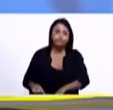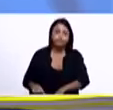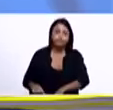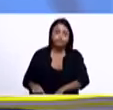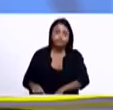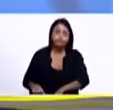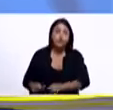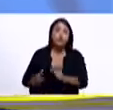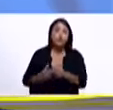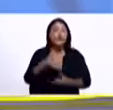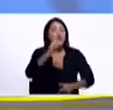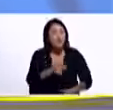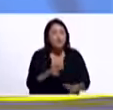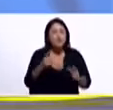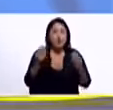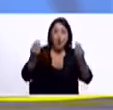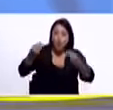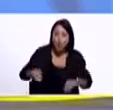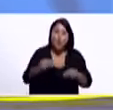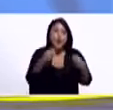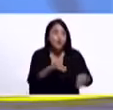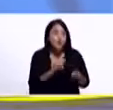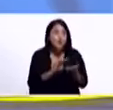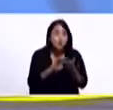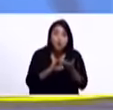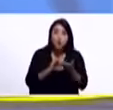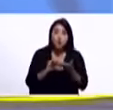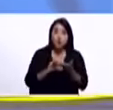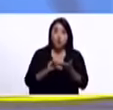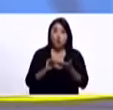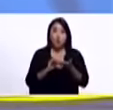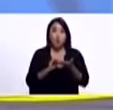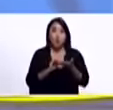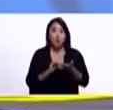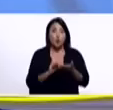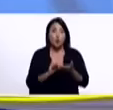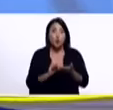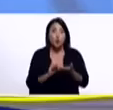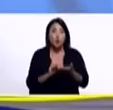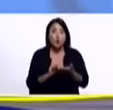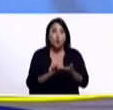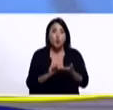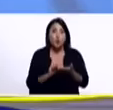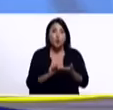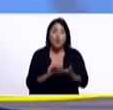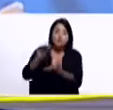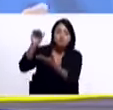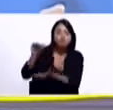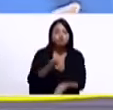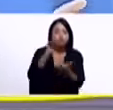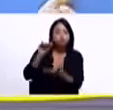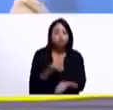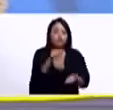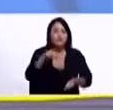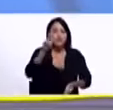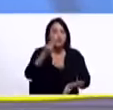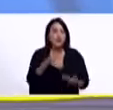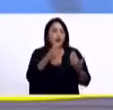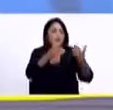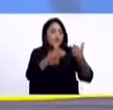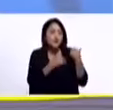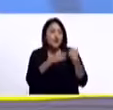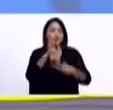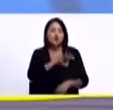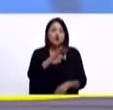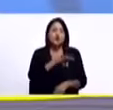Entonces tiene que haber un gran consenso para buscar fórmulas en el ingreso nacional, fórmula de responsabilidad social compartida,